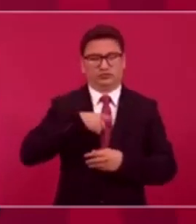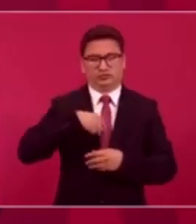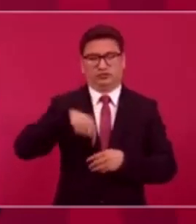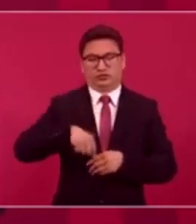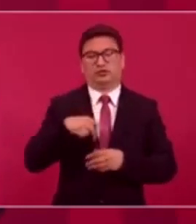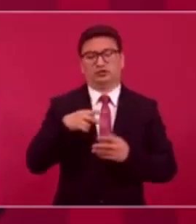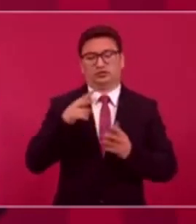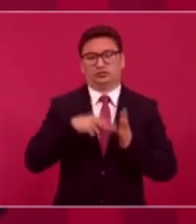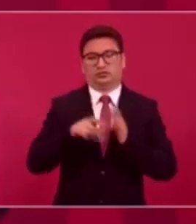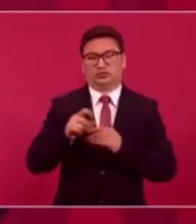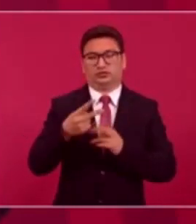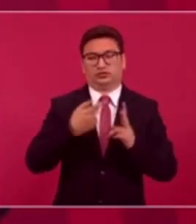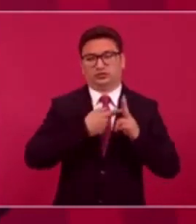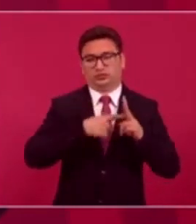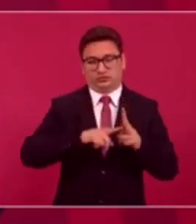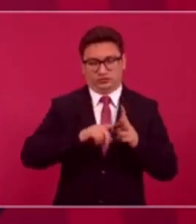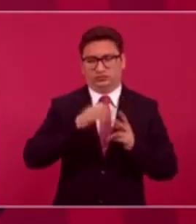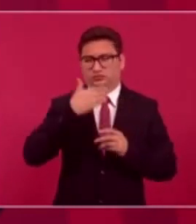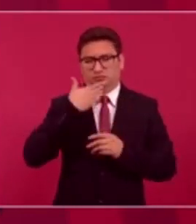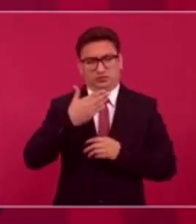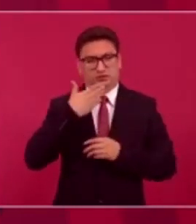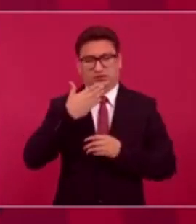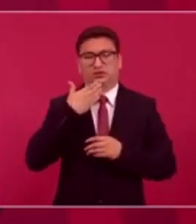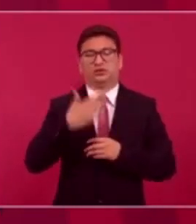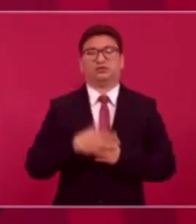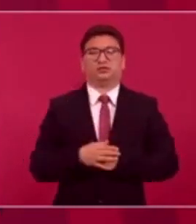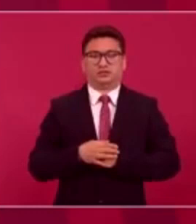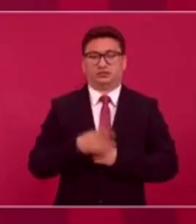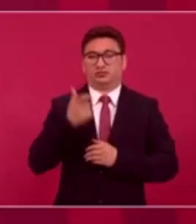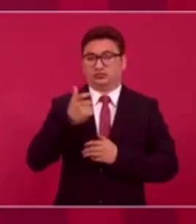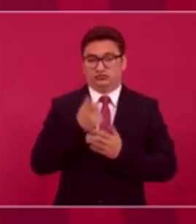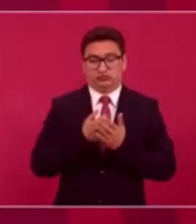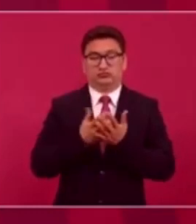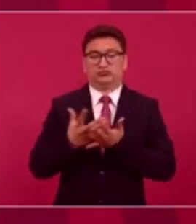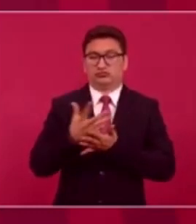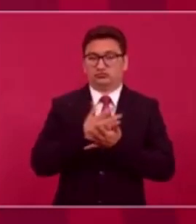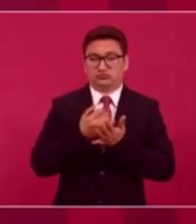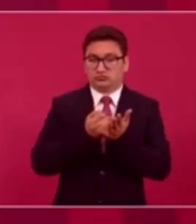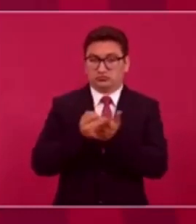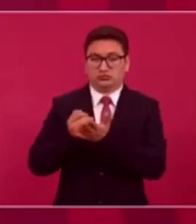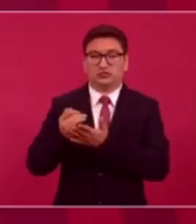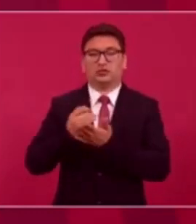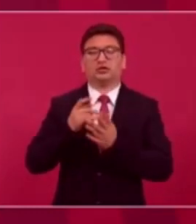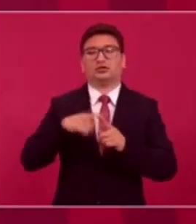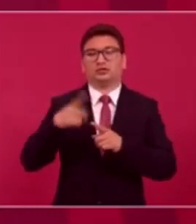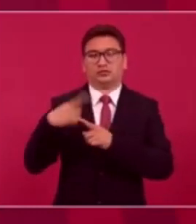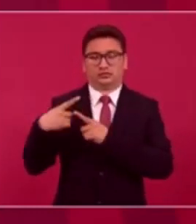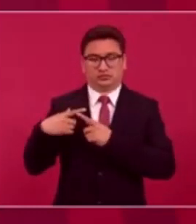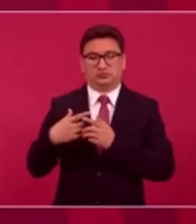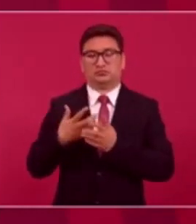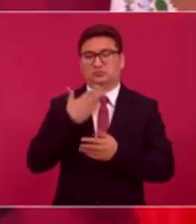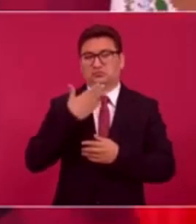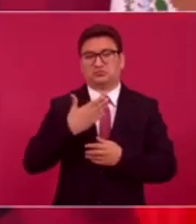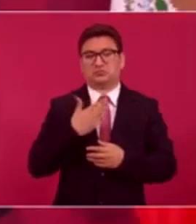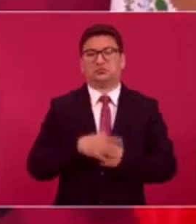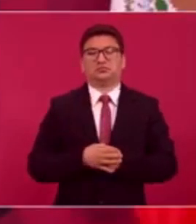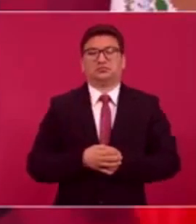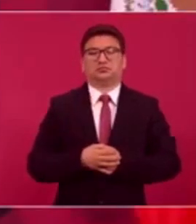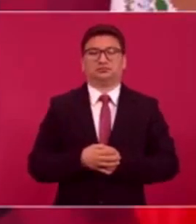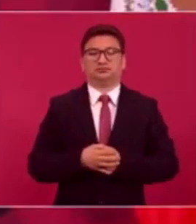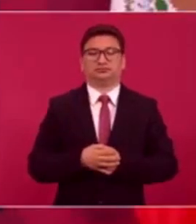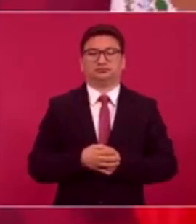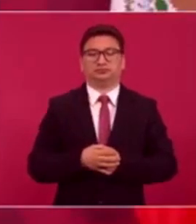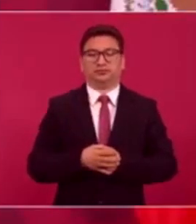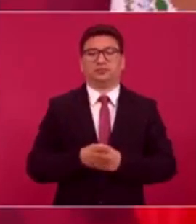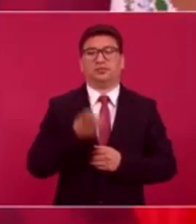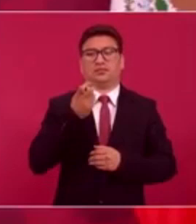año, están aumentando los ingresos de la hacienda pública.